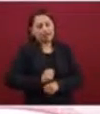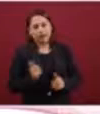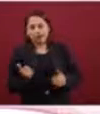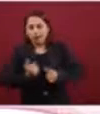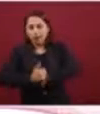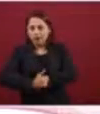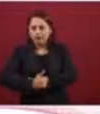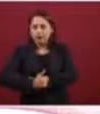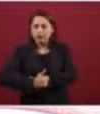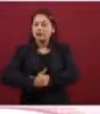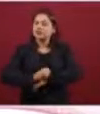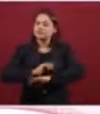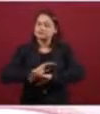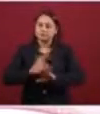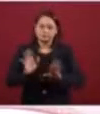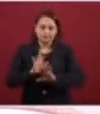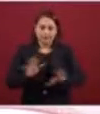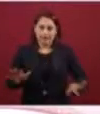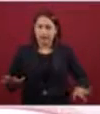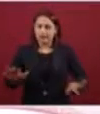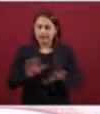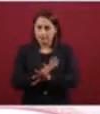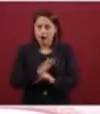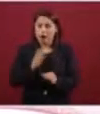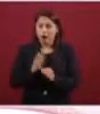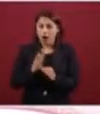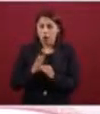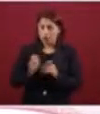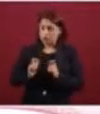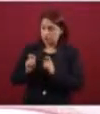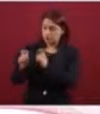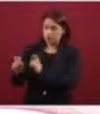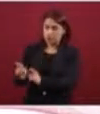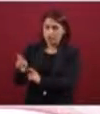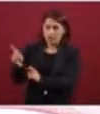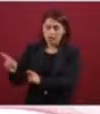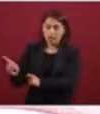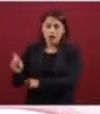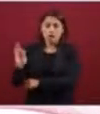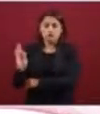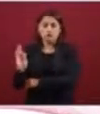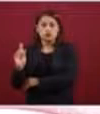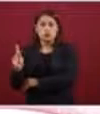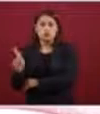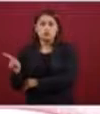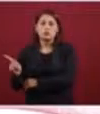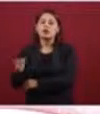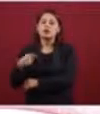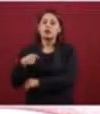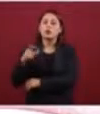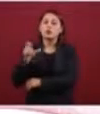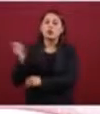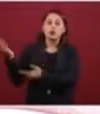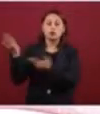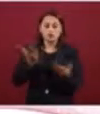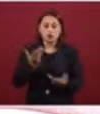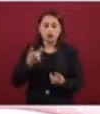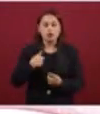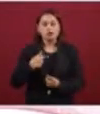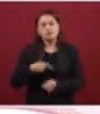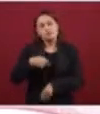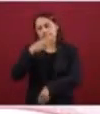está haciendo, es una de las investigaciones que está haciendo la Secretaría de la Función Pública. Yo desde que llegué solicité una serie de